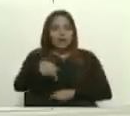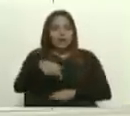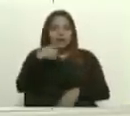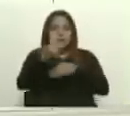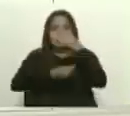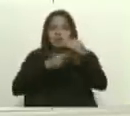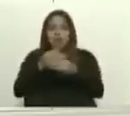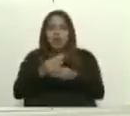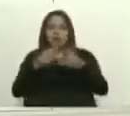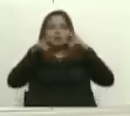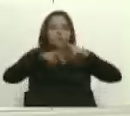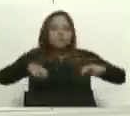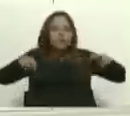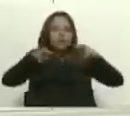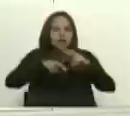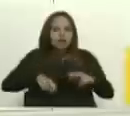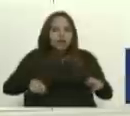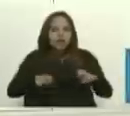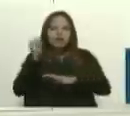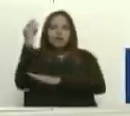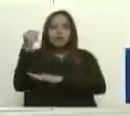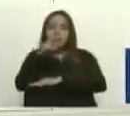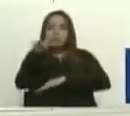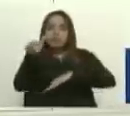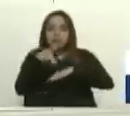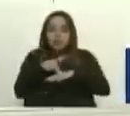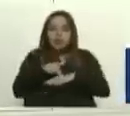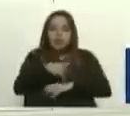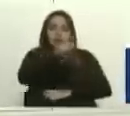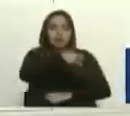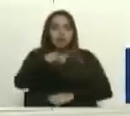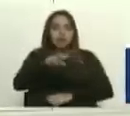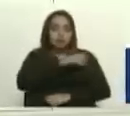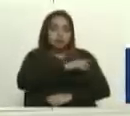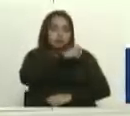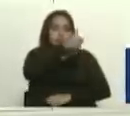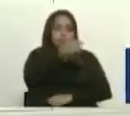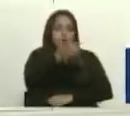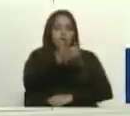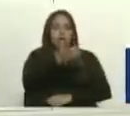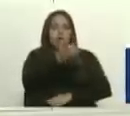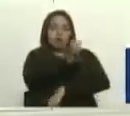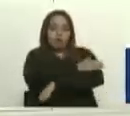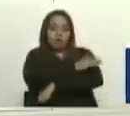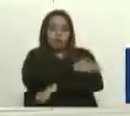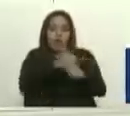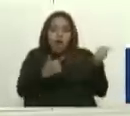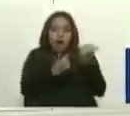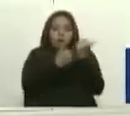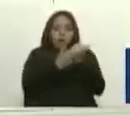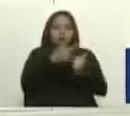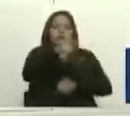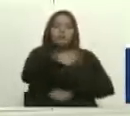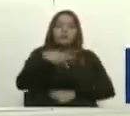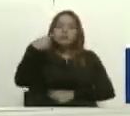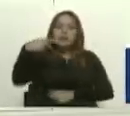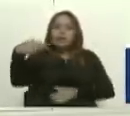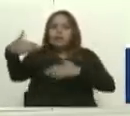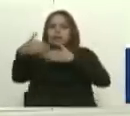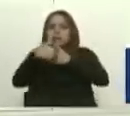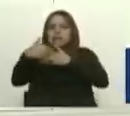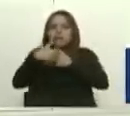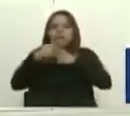establecerá una investigación desde la Asamblea Nacional a los dirigentes de oposición que apoyaron la política hostil